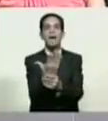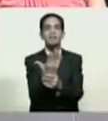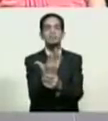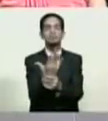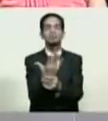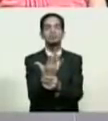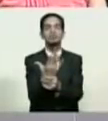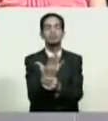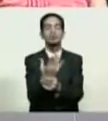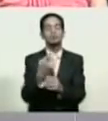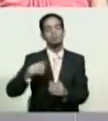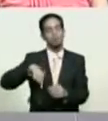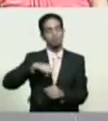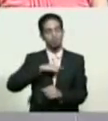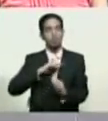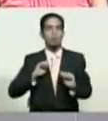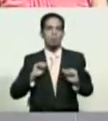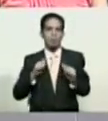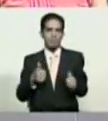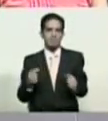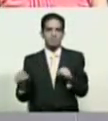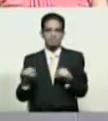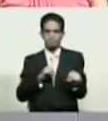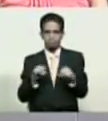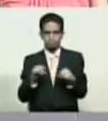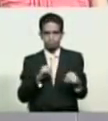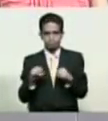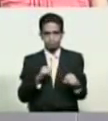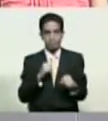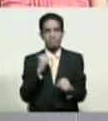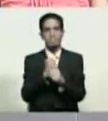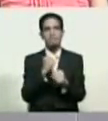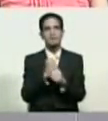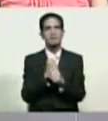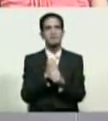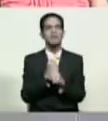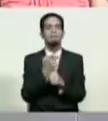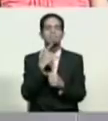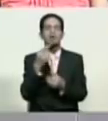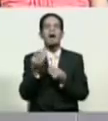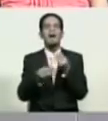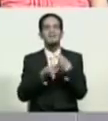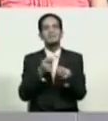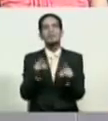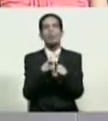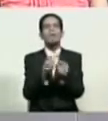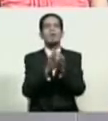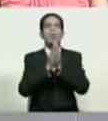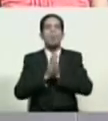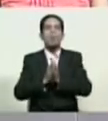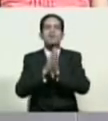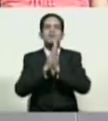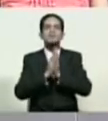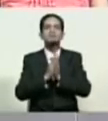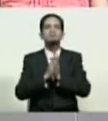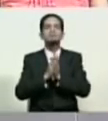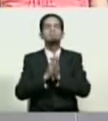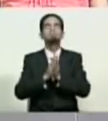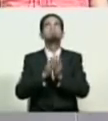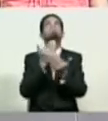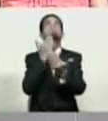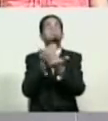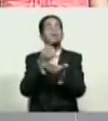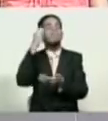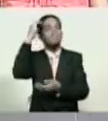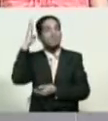iniciaremos un despliegue del movimiento Somos Venezuela. Vamos con una oración ecuménica por la paz, por la tranquilidad, por la